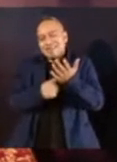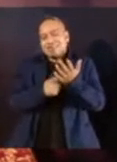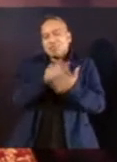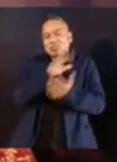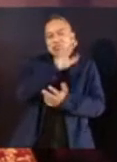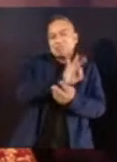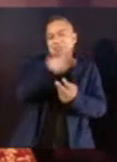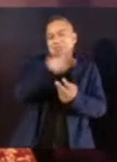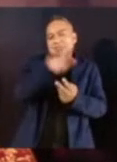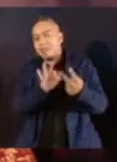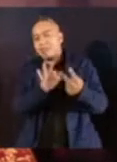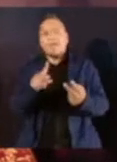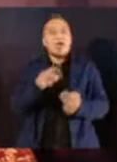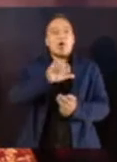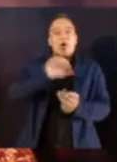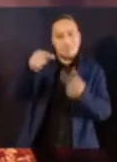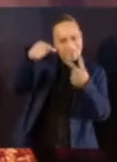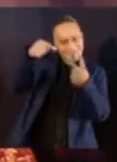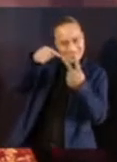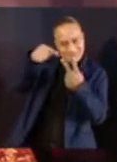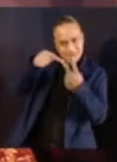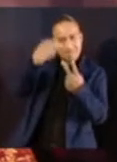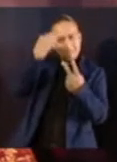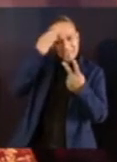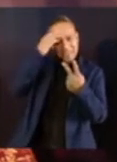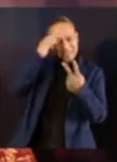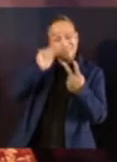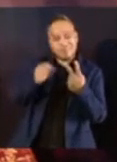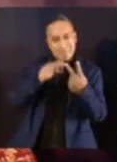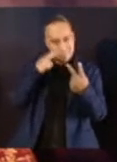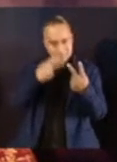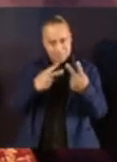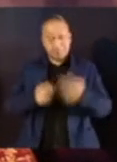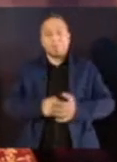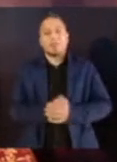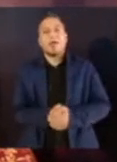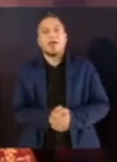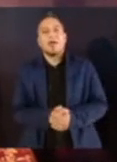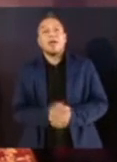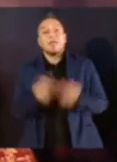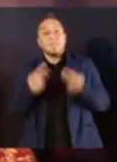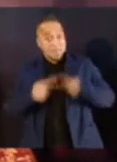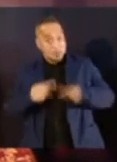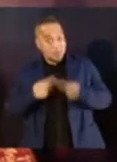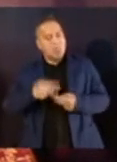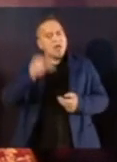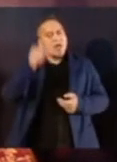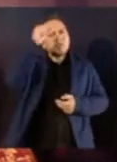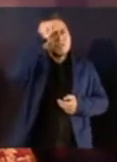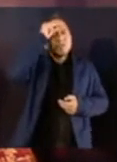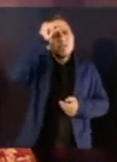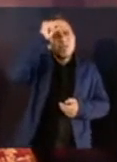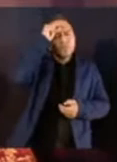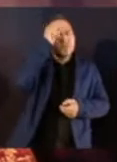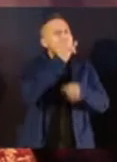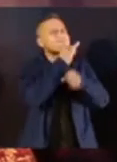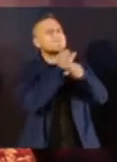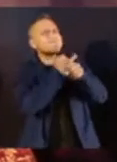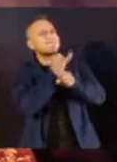lo contrario, que un intelectual por su misma condición de ser